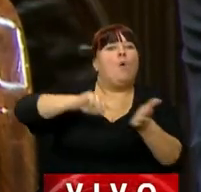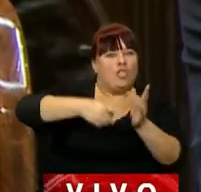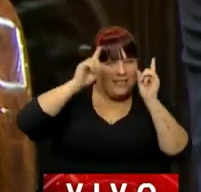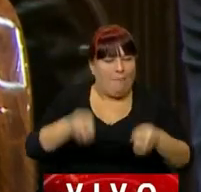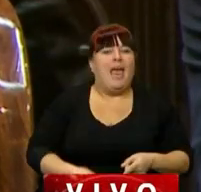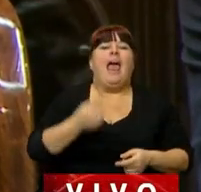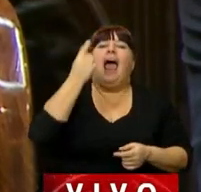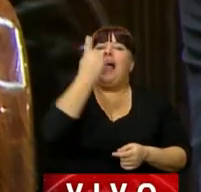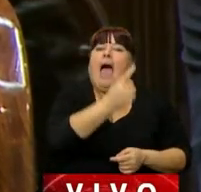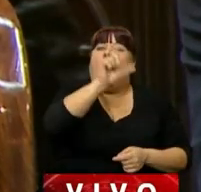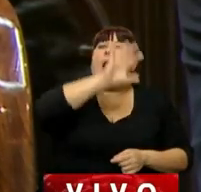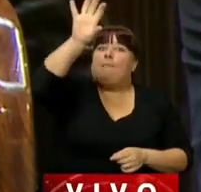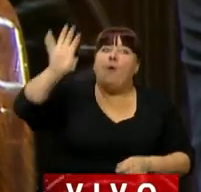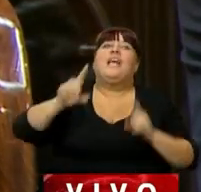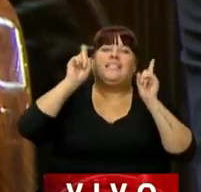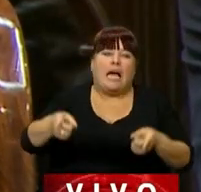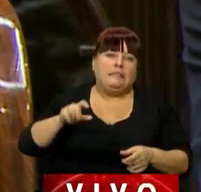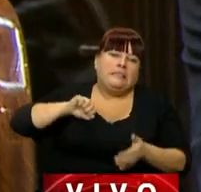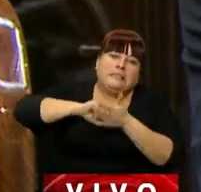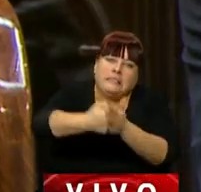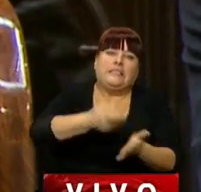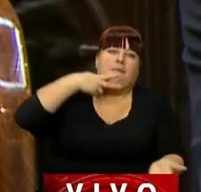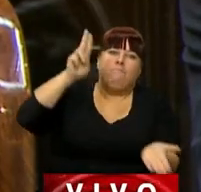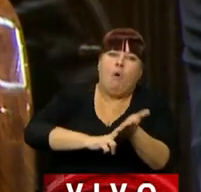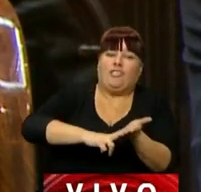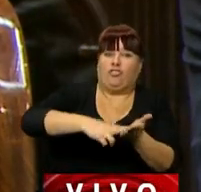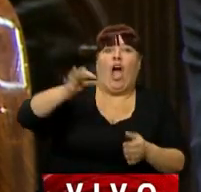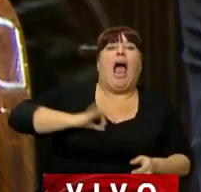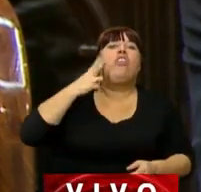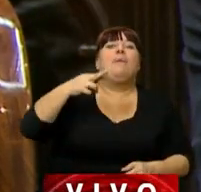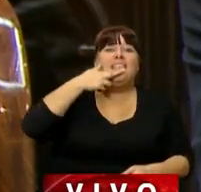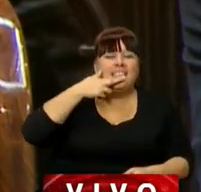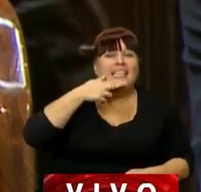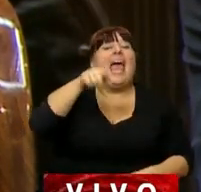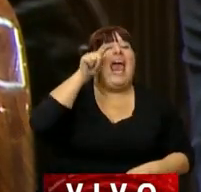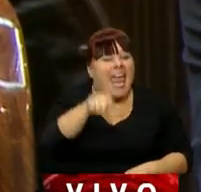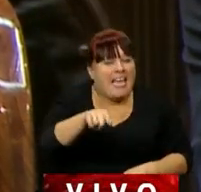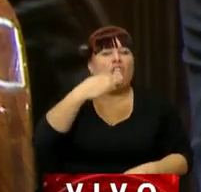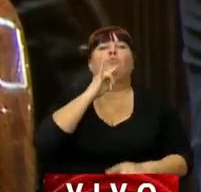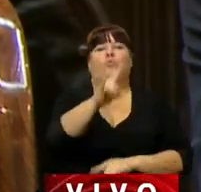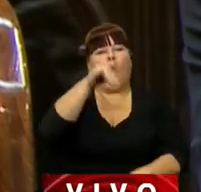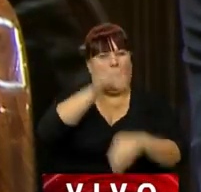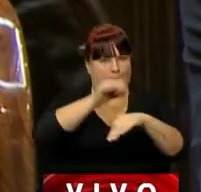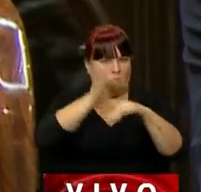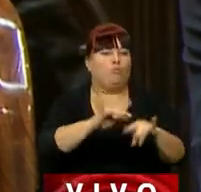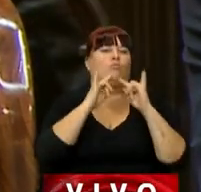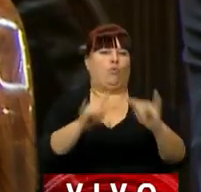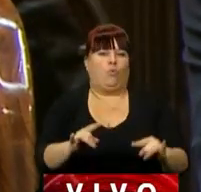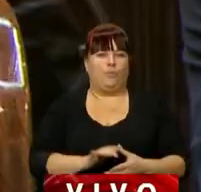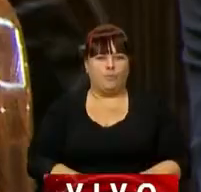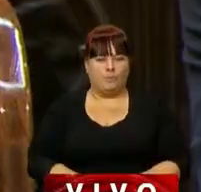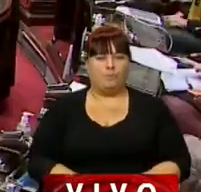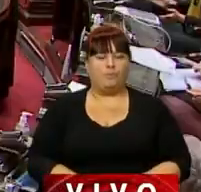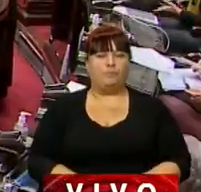y a cada una de las provincias que sometieron con el pacto fiscal en el 2017 de eso se tienen que hacer cargo ustedes